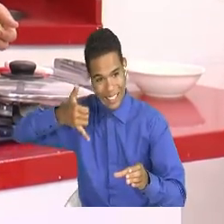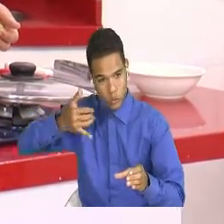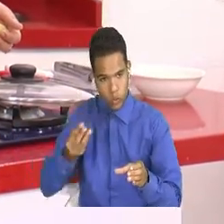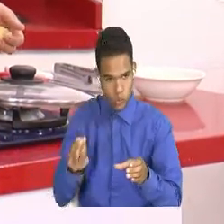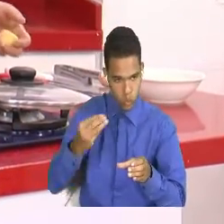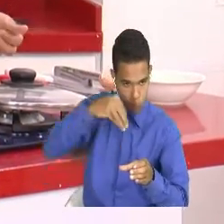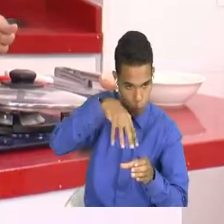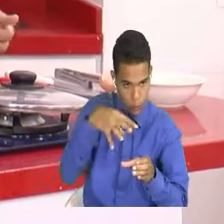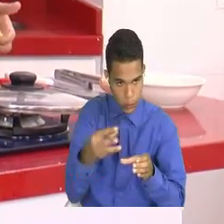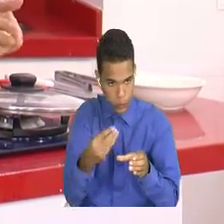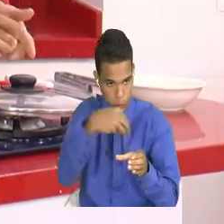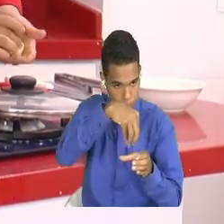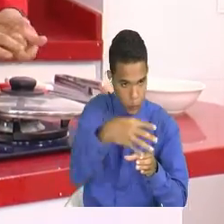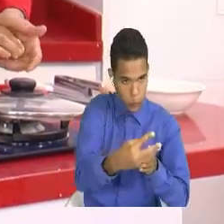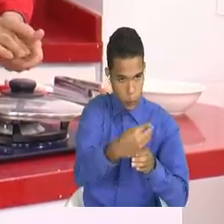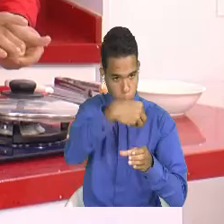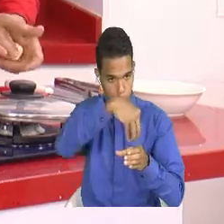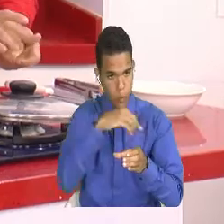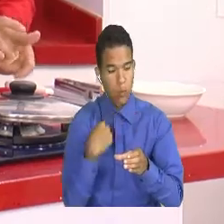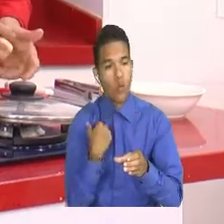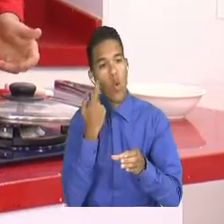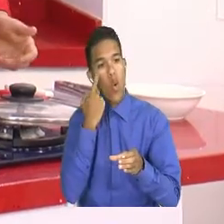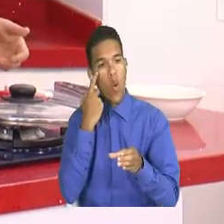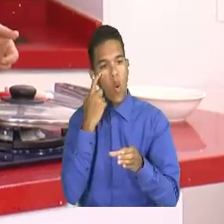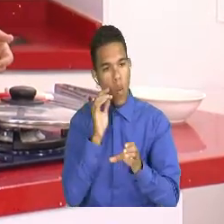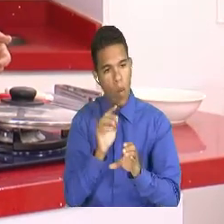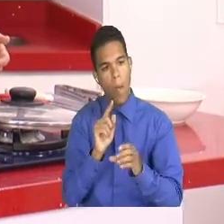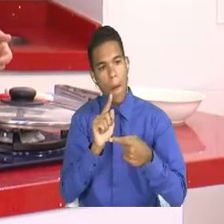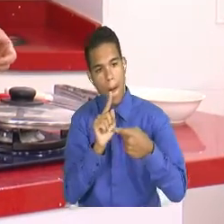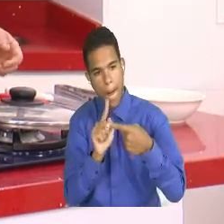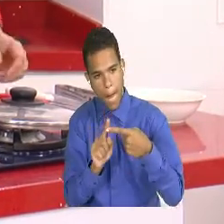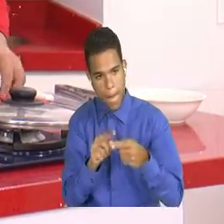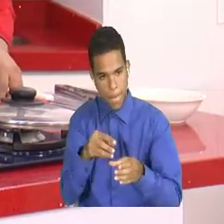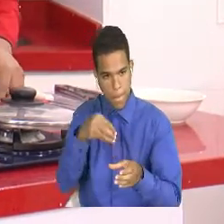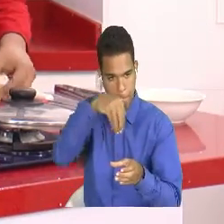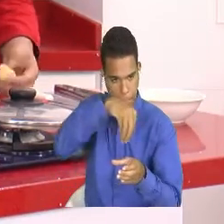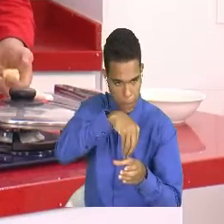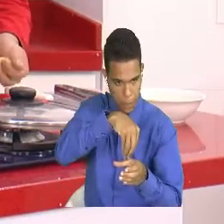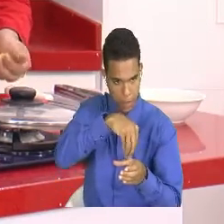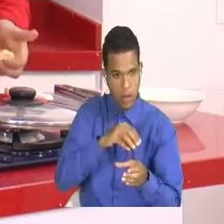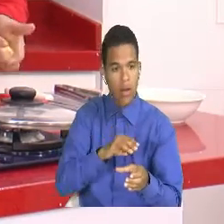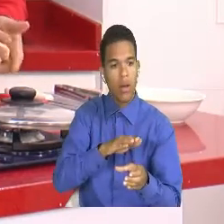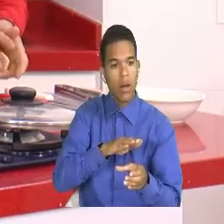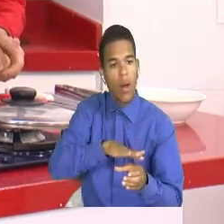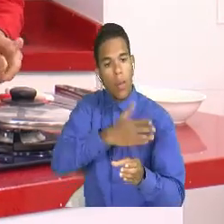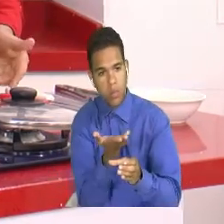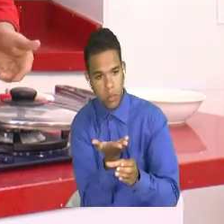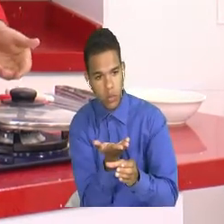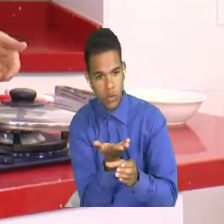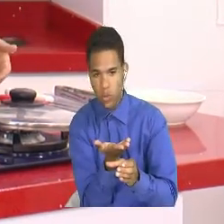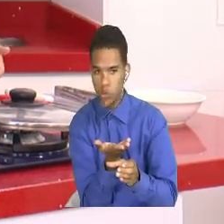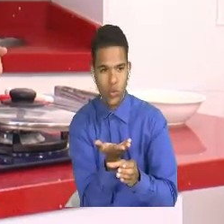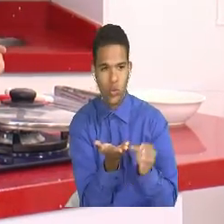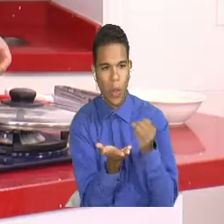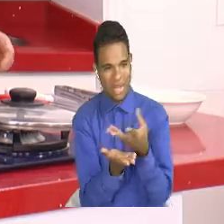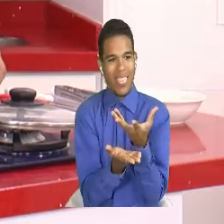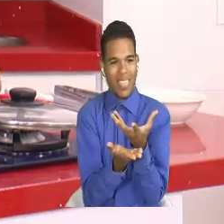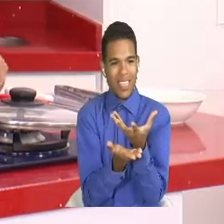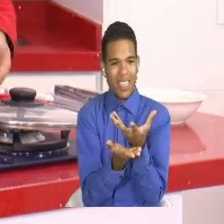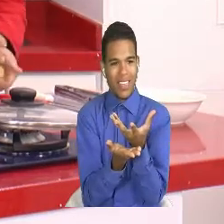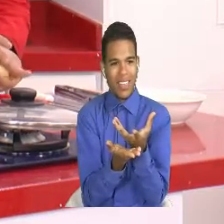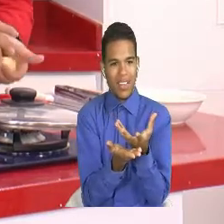traer. Vale. Entonces tienen que dejar que coja consistencia para poderlos voltear. Si los volteamos de una vez, se puede romper. Okay, o se pegan en la